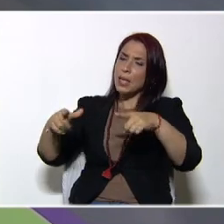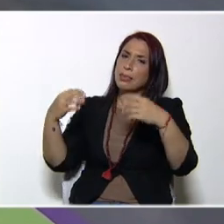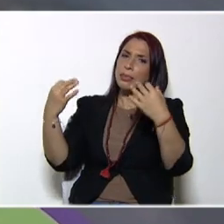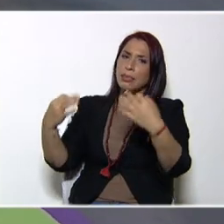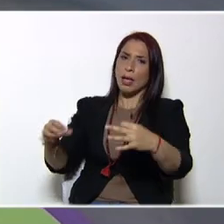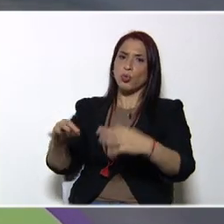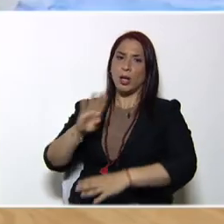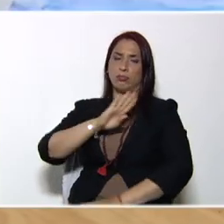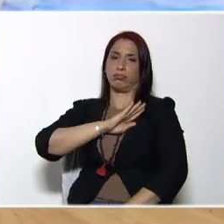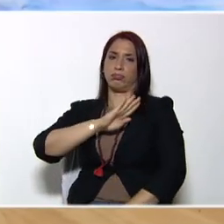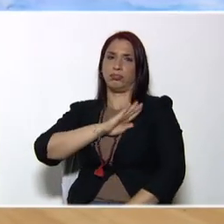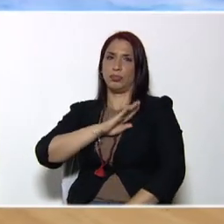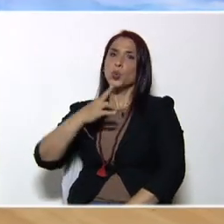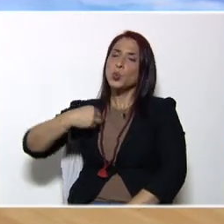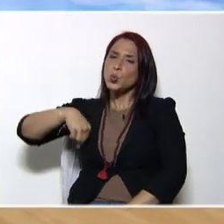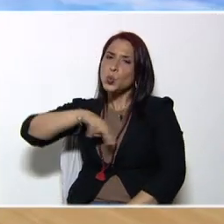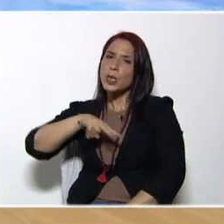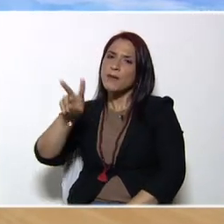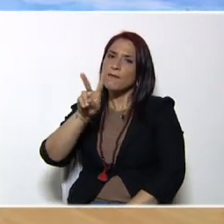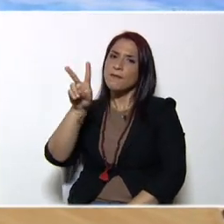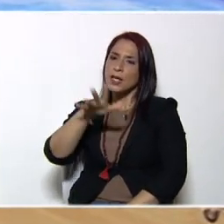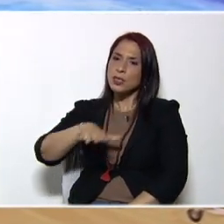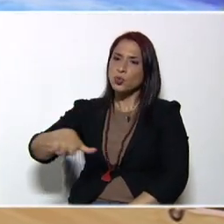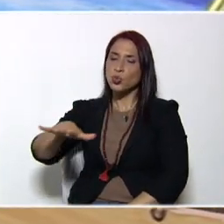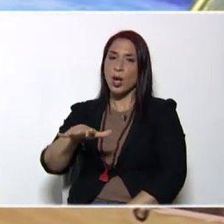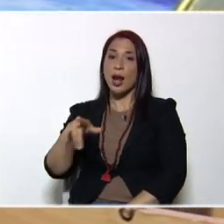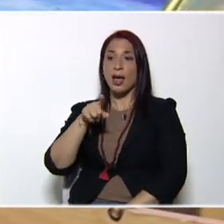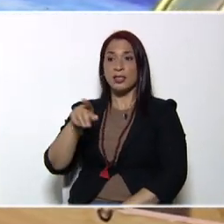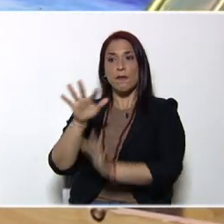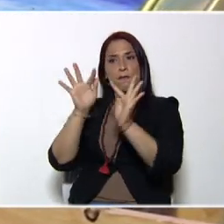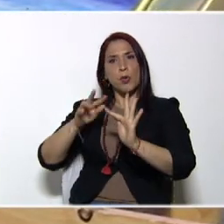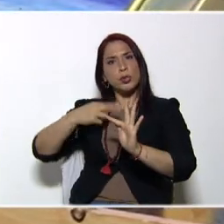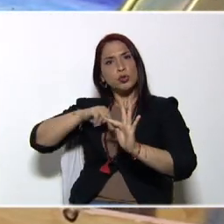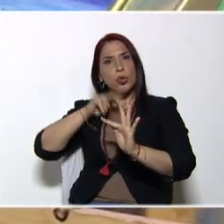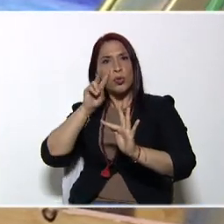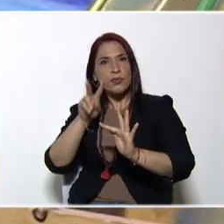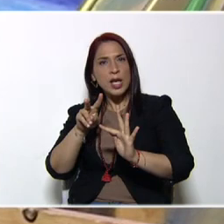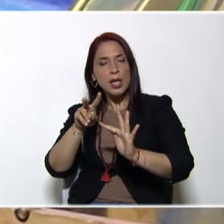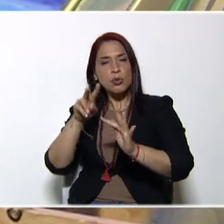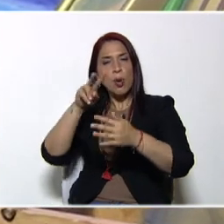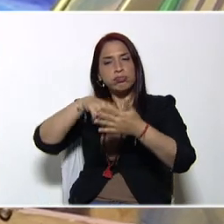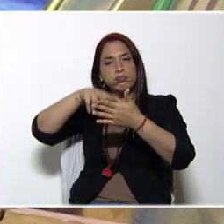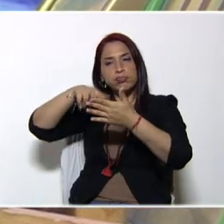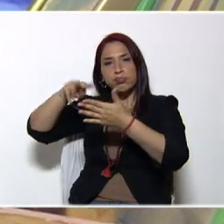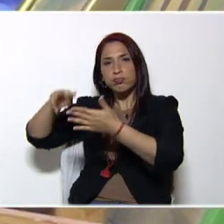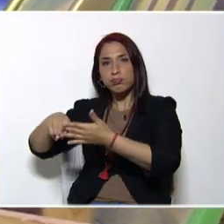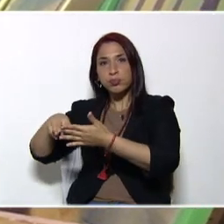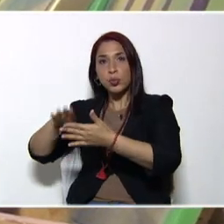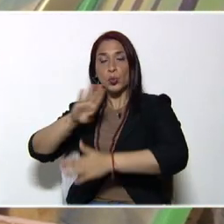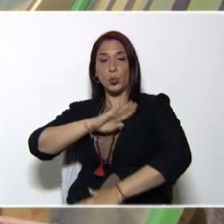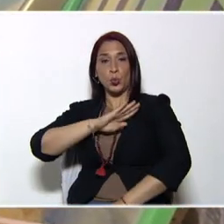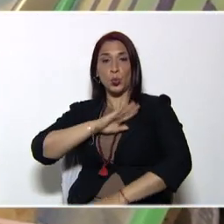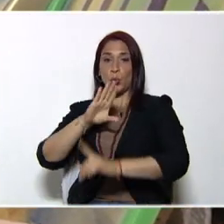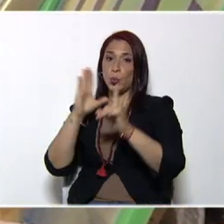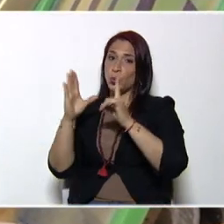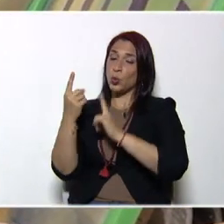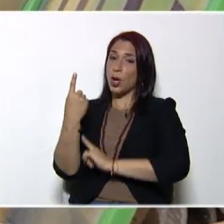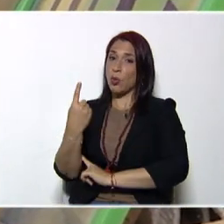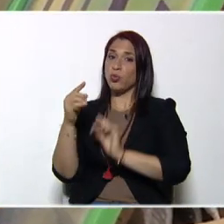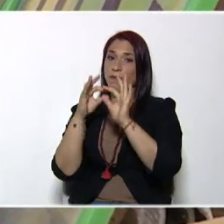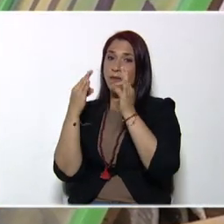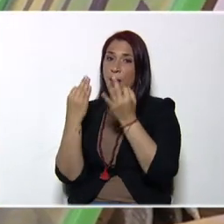los patrimonios naturales de nuestra Venezuela. De esta manera estamos viendo aquí varios paisajes que con un patrimonio cultural de una